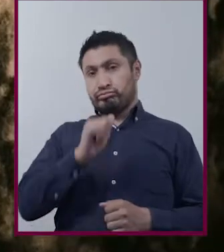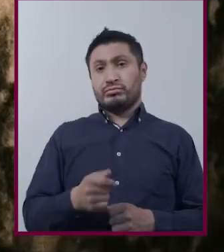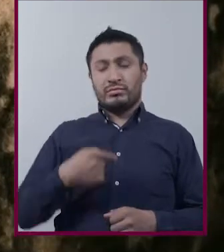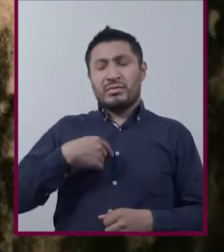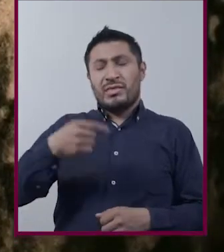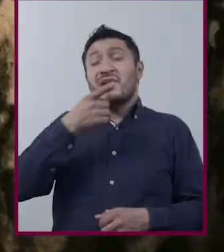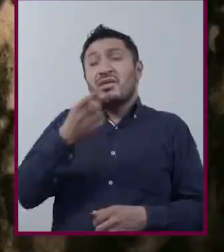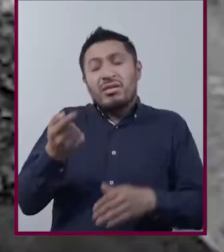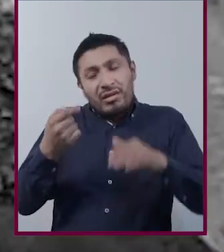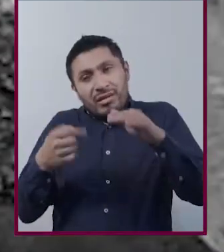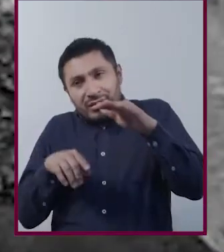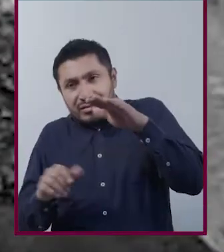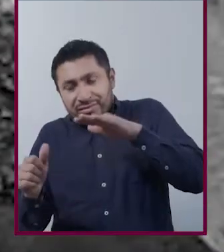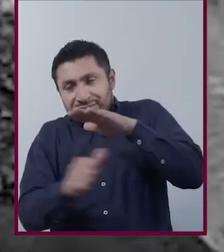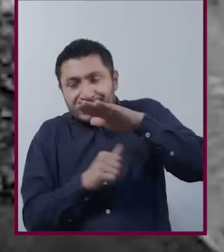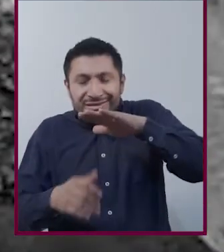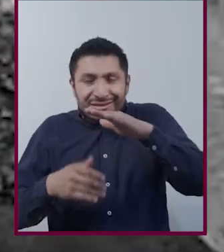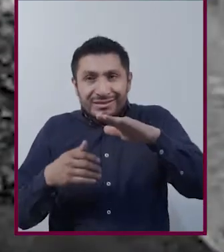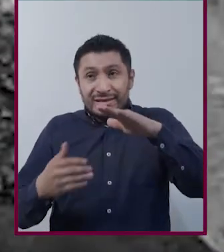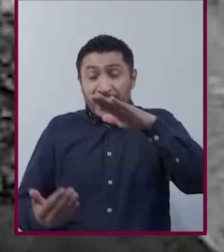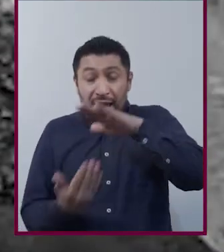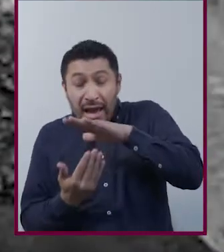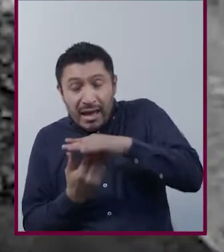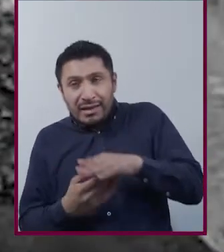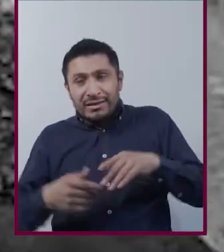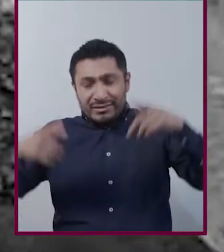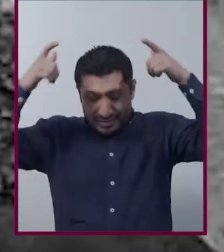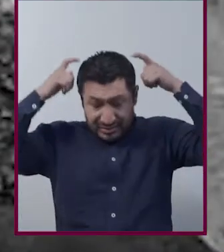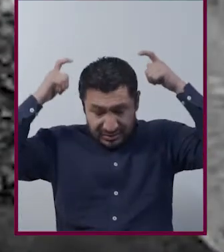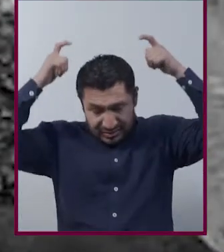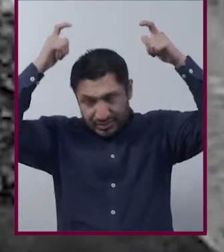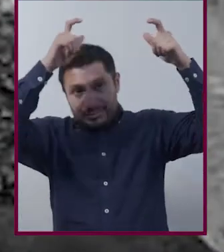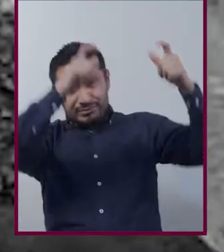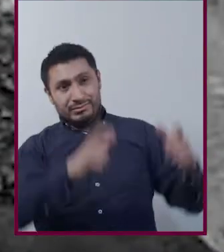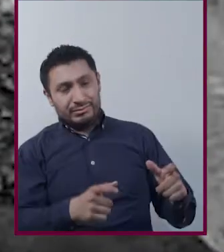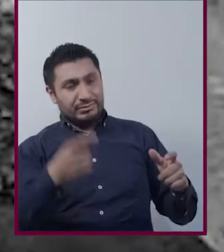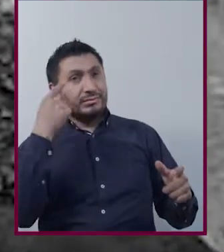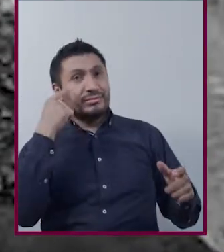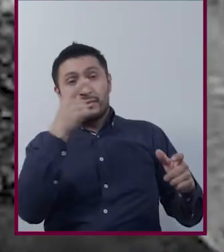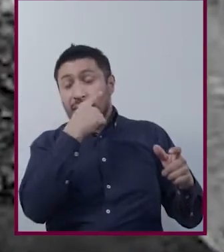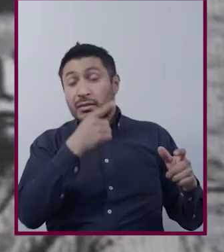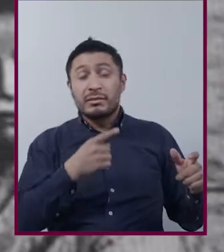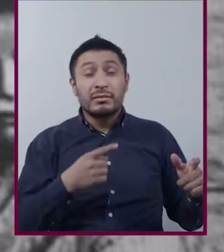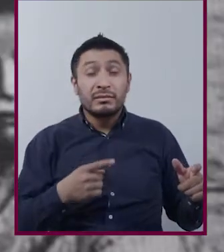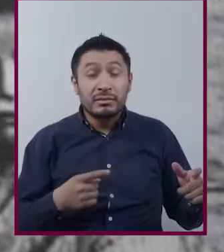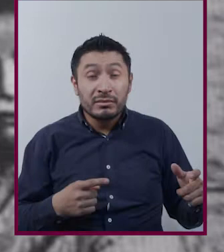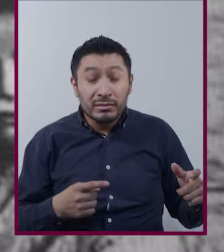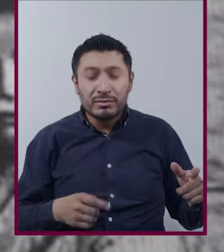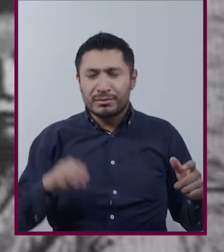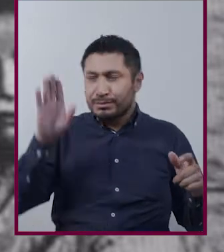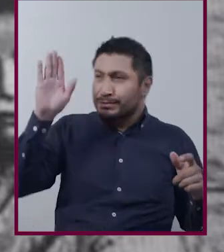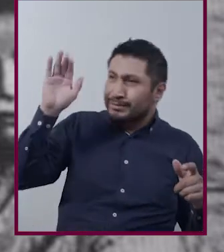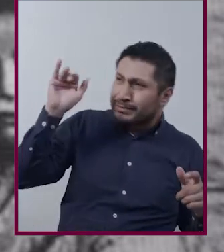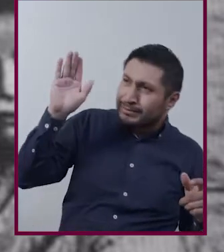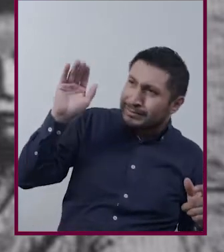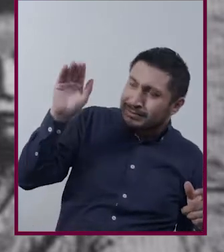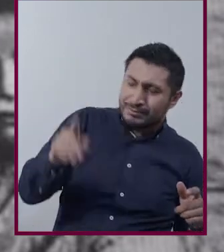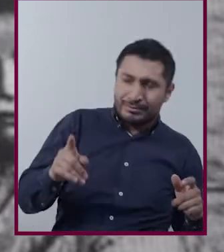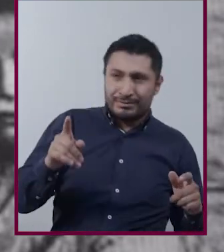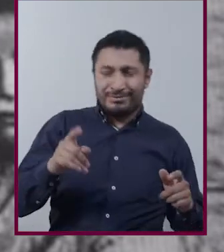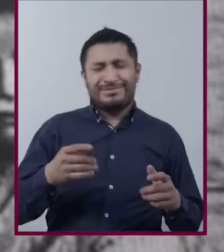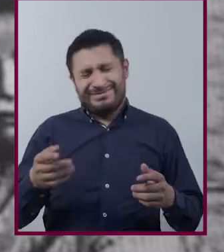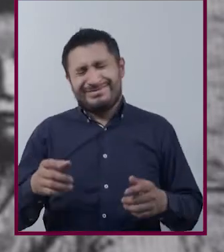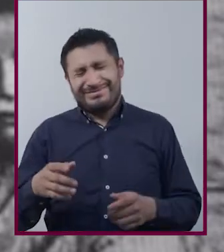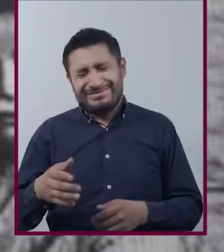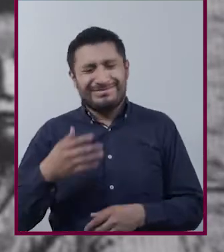de una mesa. Cartucho se quitó un gran sombrero que traía y con los ojos medio cerrados dijo, adiós. Cayó